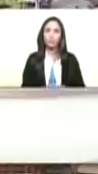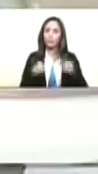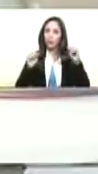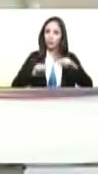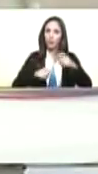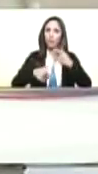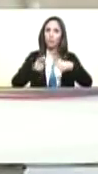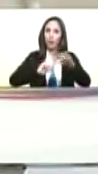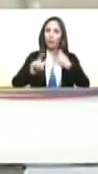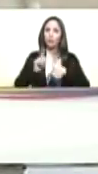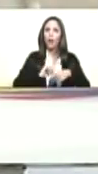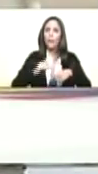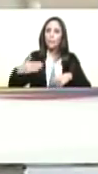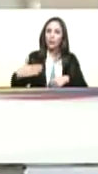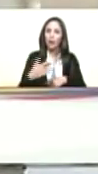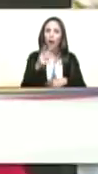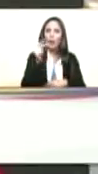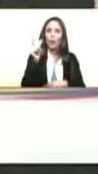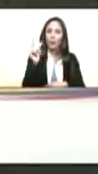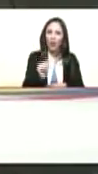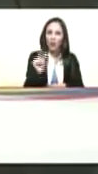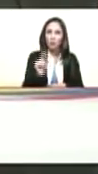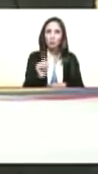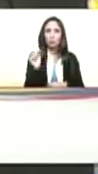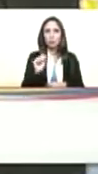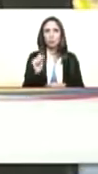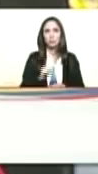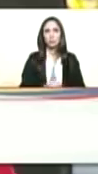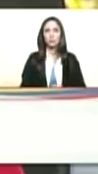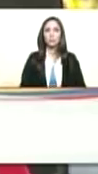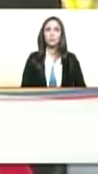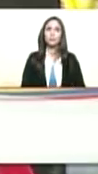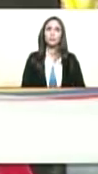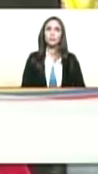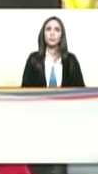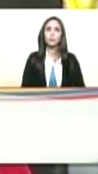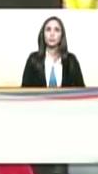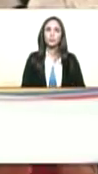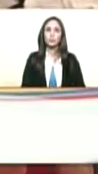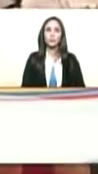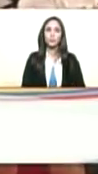Maneiro. Las pescaderías CLAP. Es la clave.